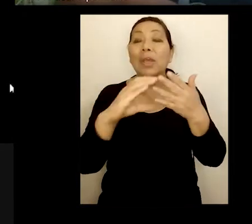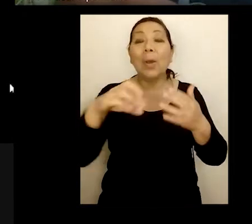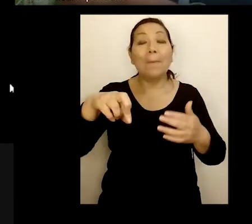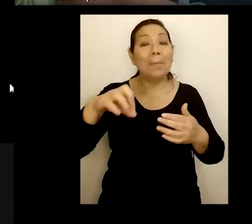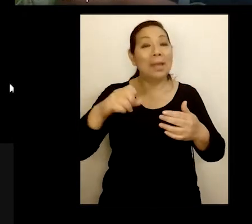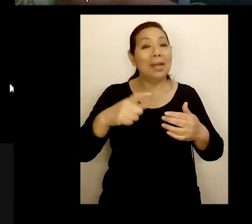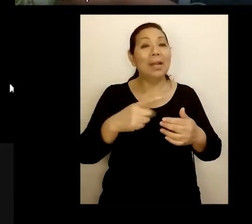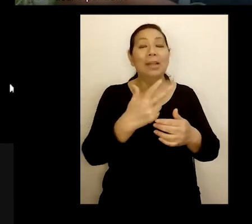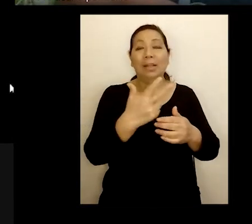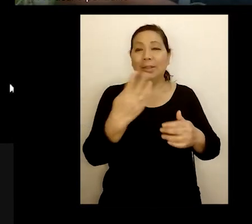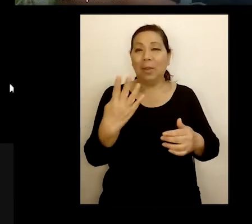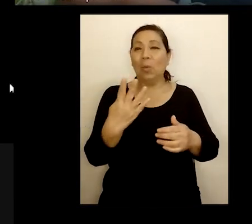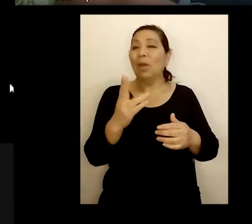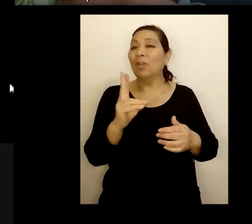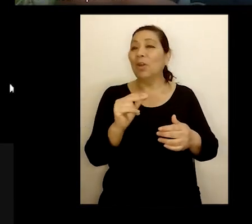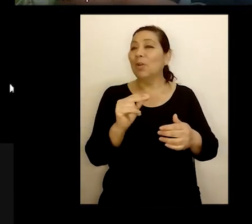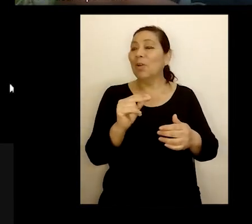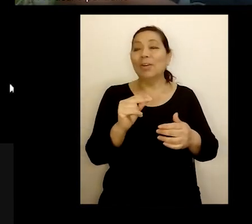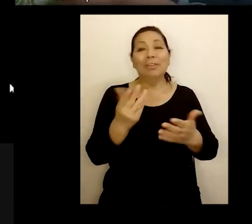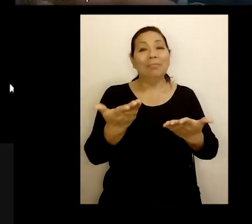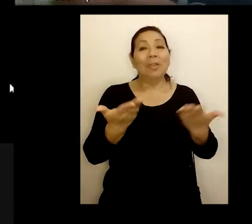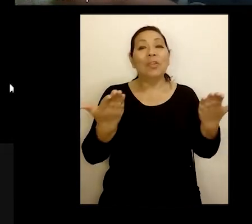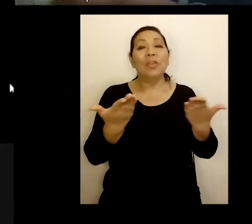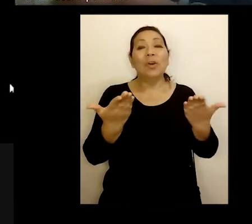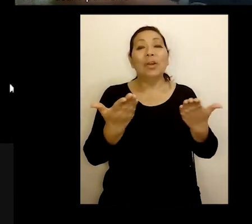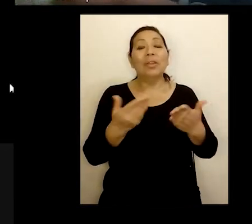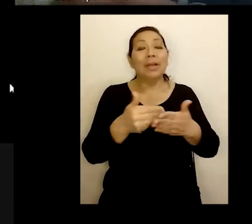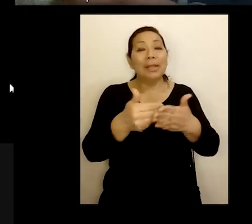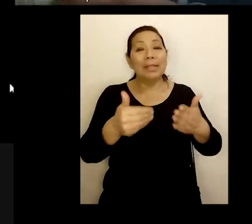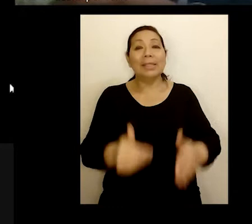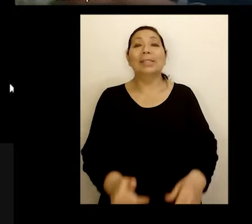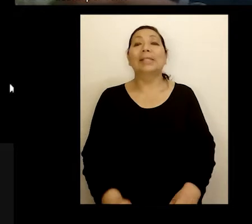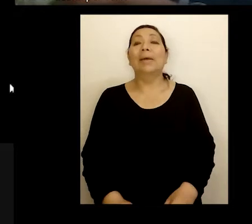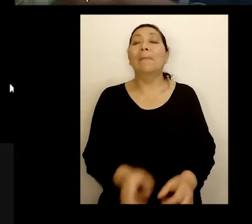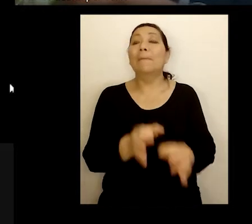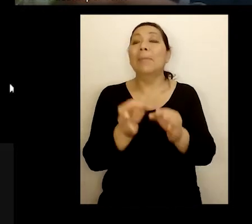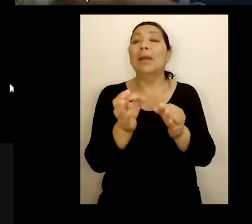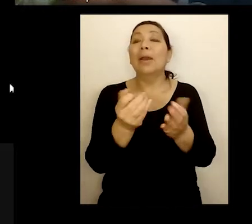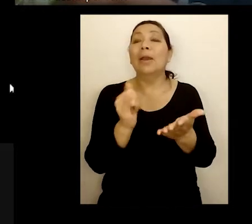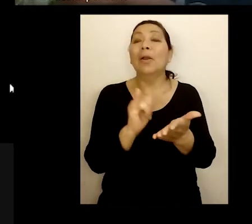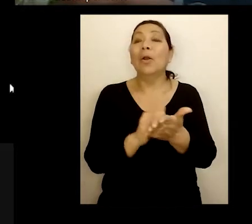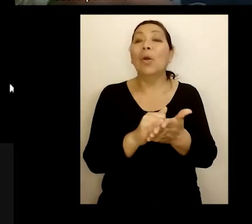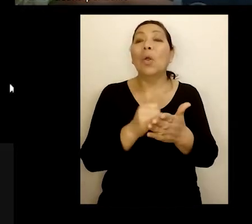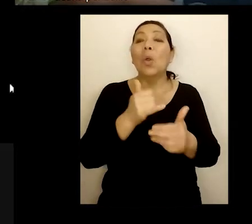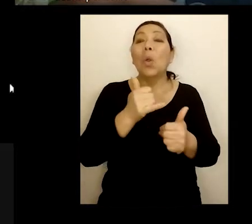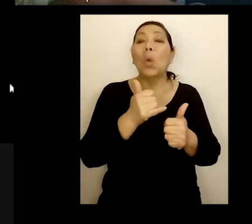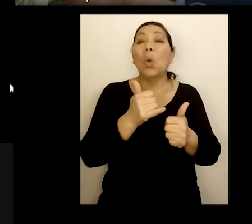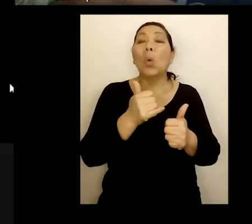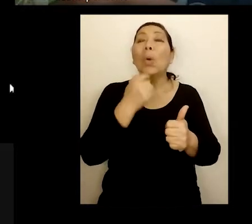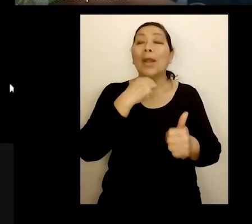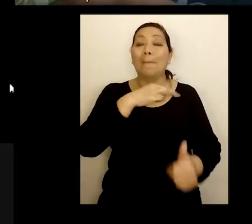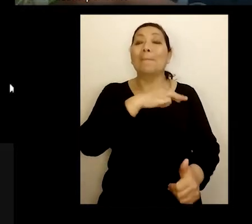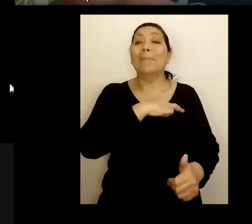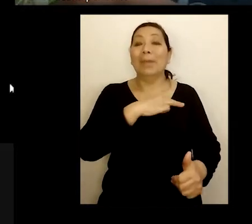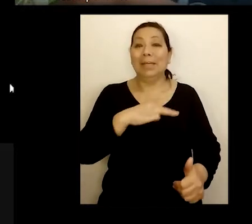del 2004, donde se establecía una serie de lineamientos de cómo debe hacer la actuación del